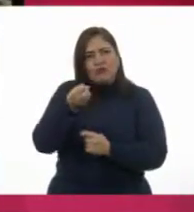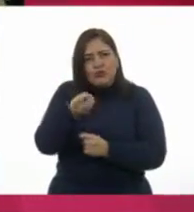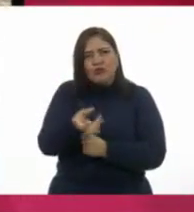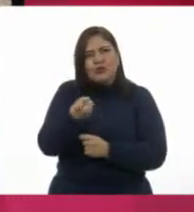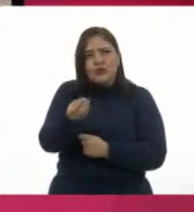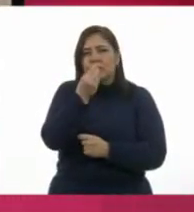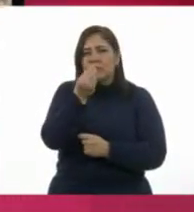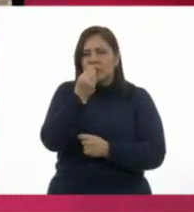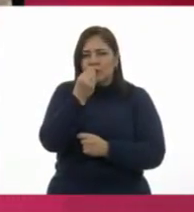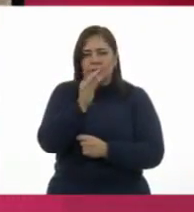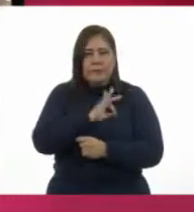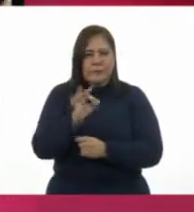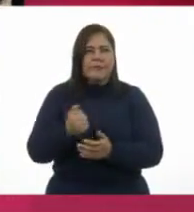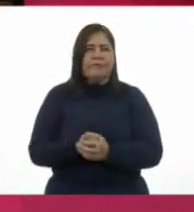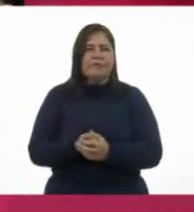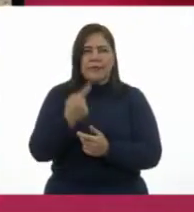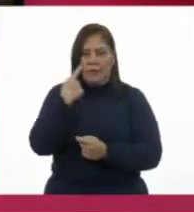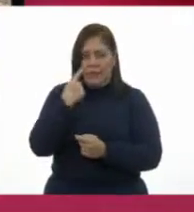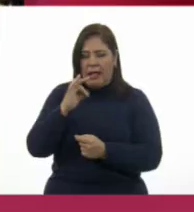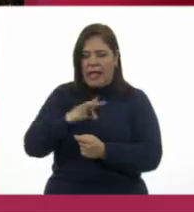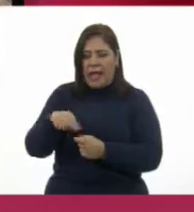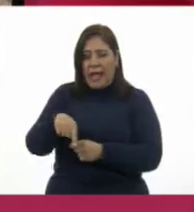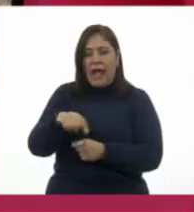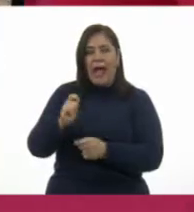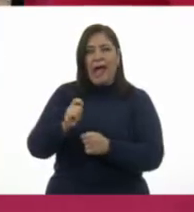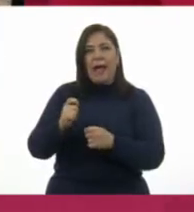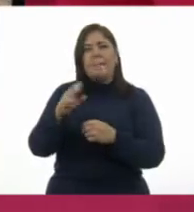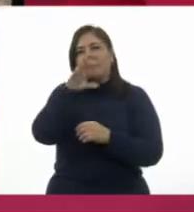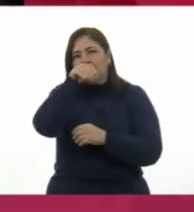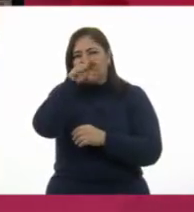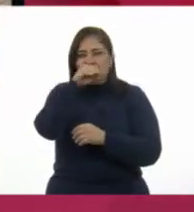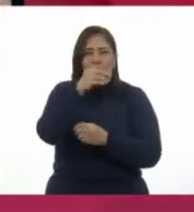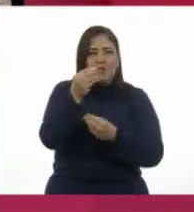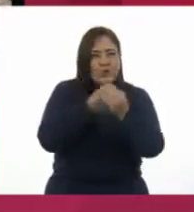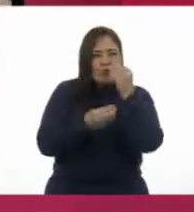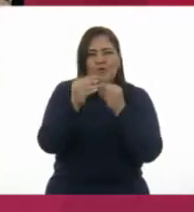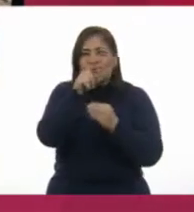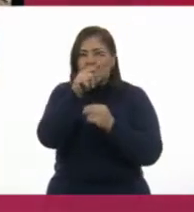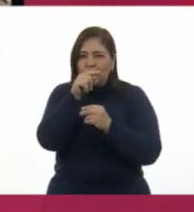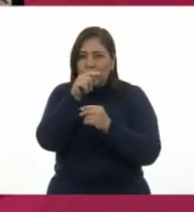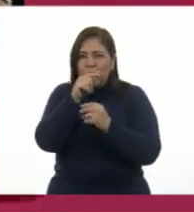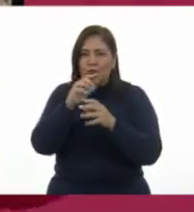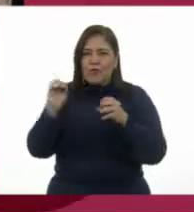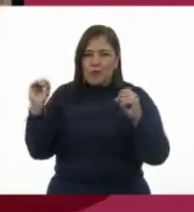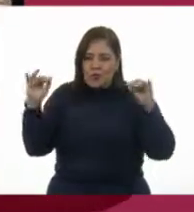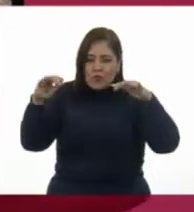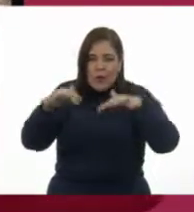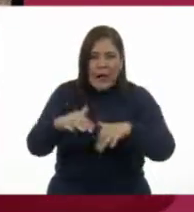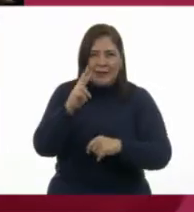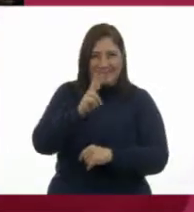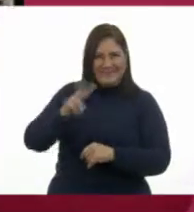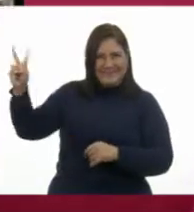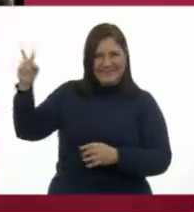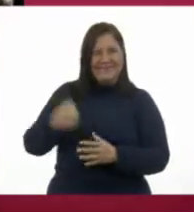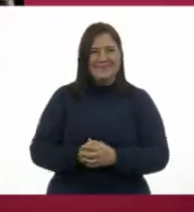comer. Voy a dejar aquí en el suelo para que coman los patitos y los pollitos.